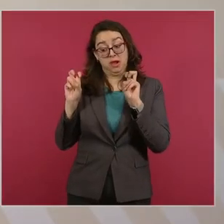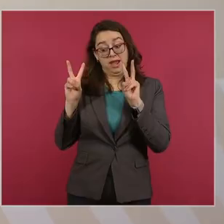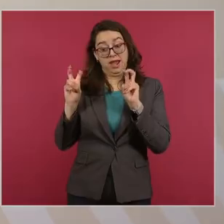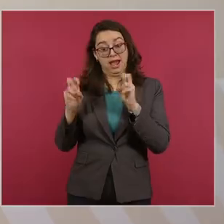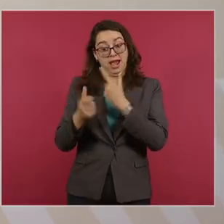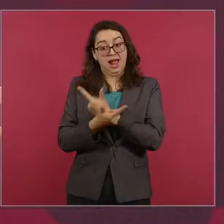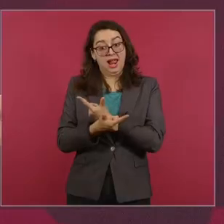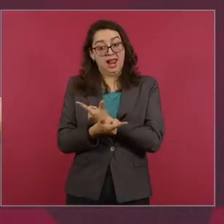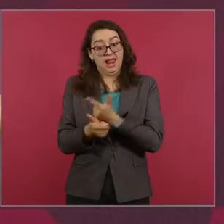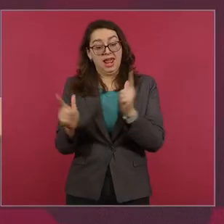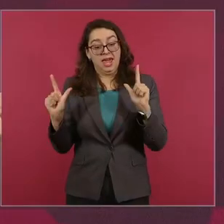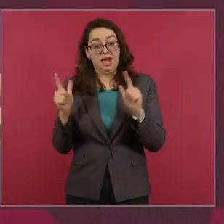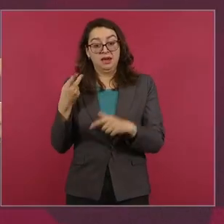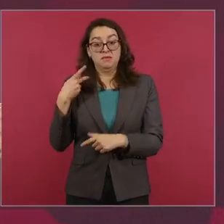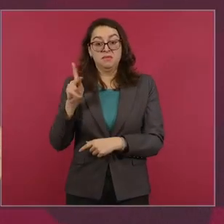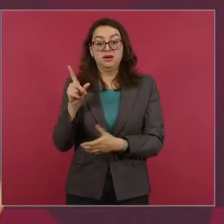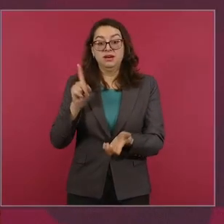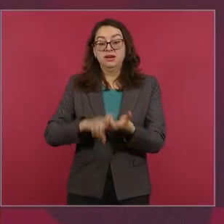promueven amparos.